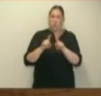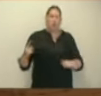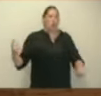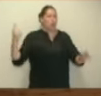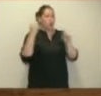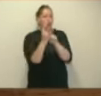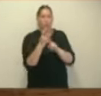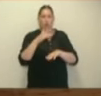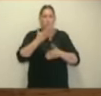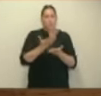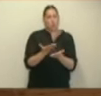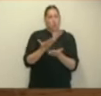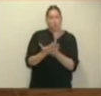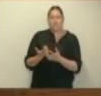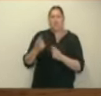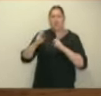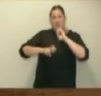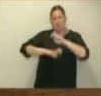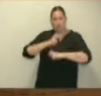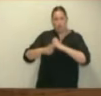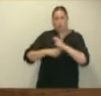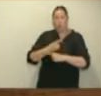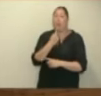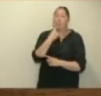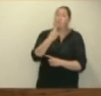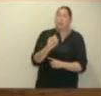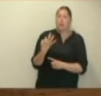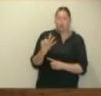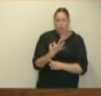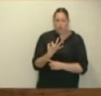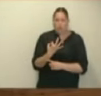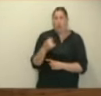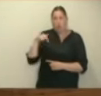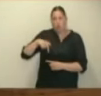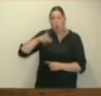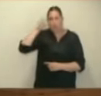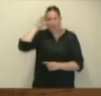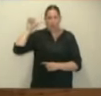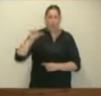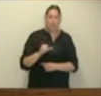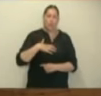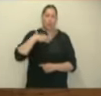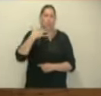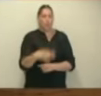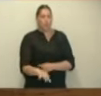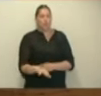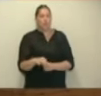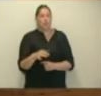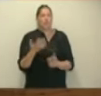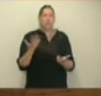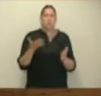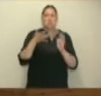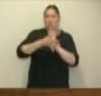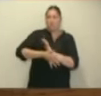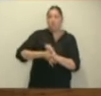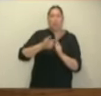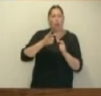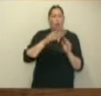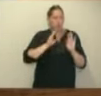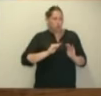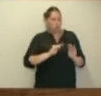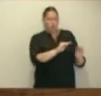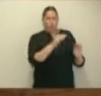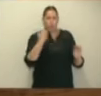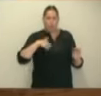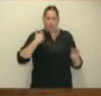de reforma, alegando, como ustedes han tenido ocasión de escuchar hoy aquí en esta Cámara, que ya por su parte se estaba trabajando